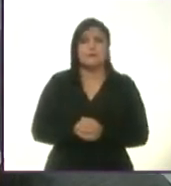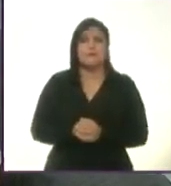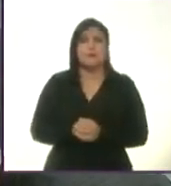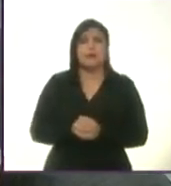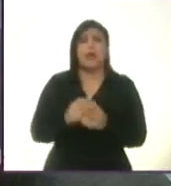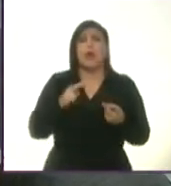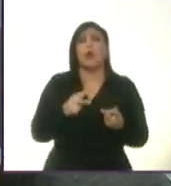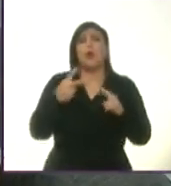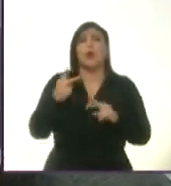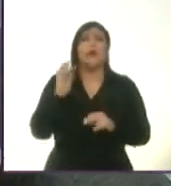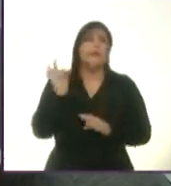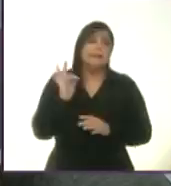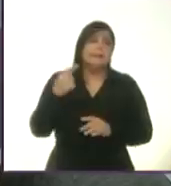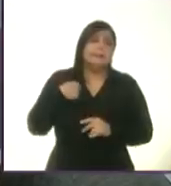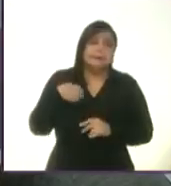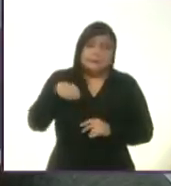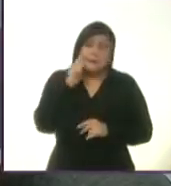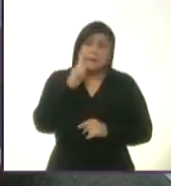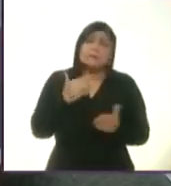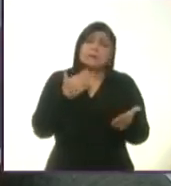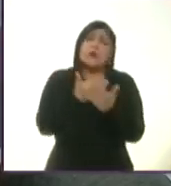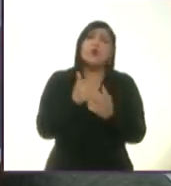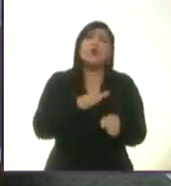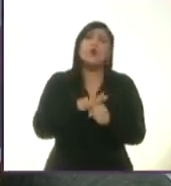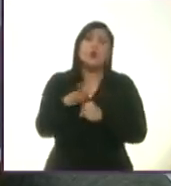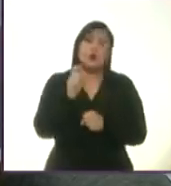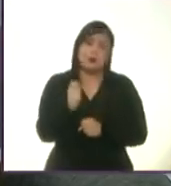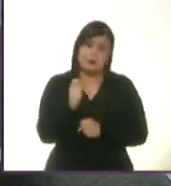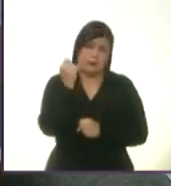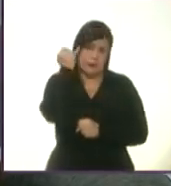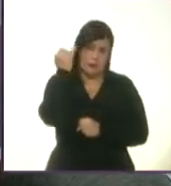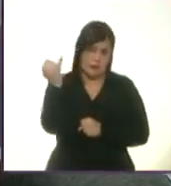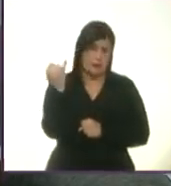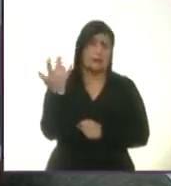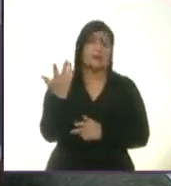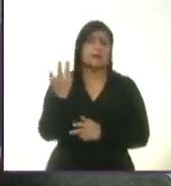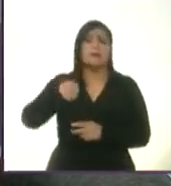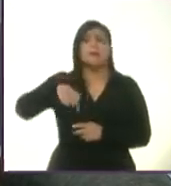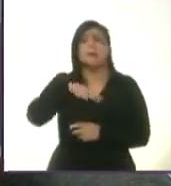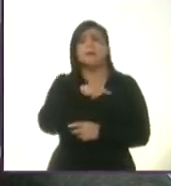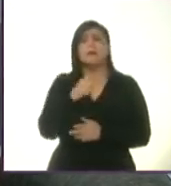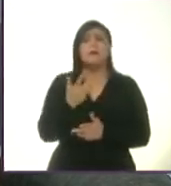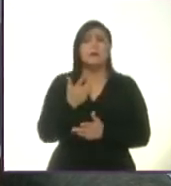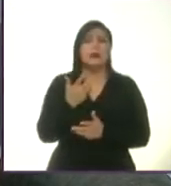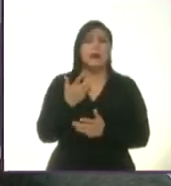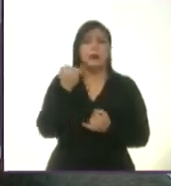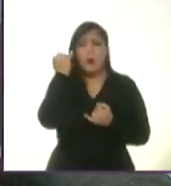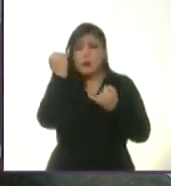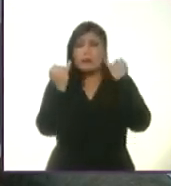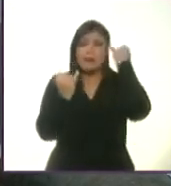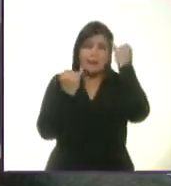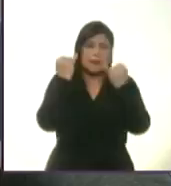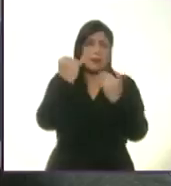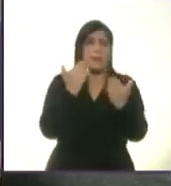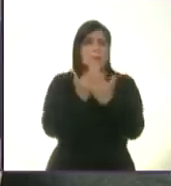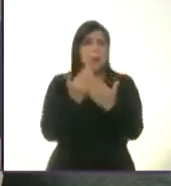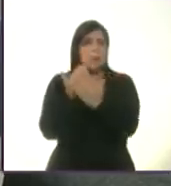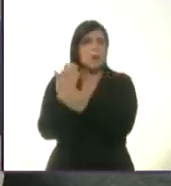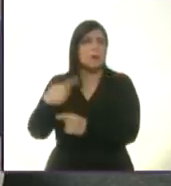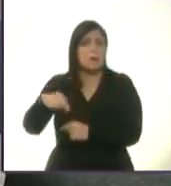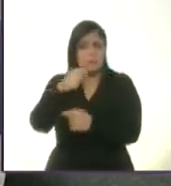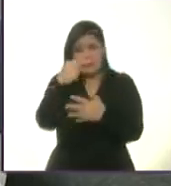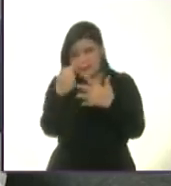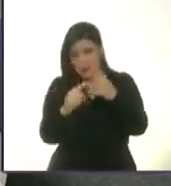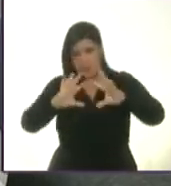contrario lo que hemos estado planteando es más bien una ideas propuestas que integren